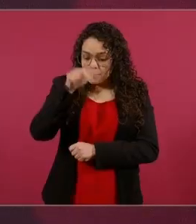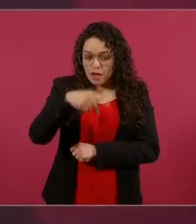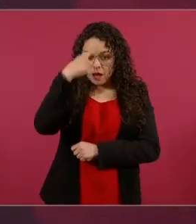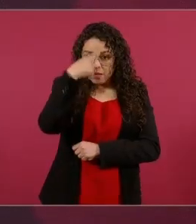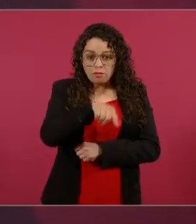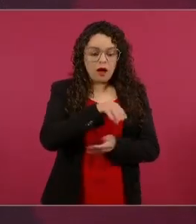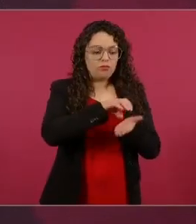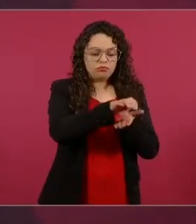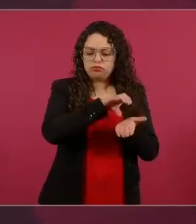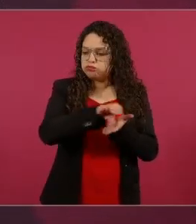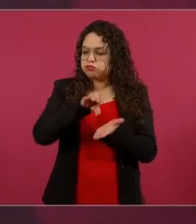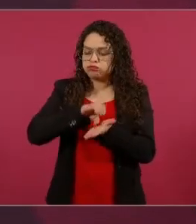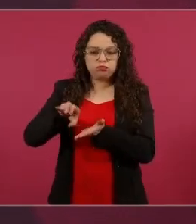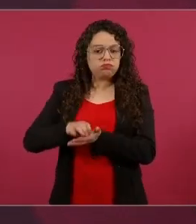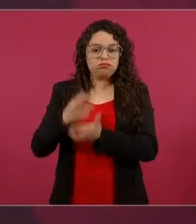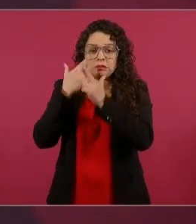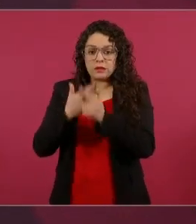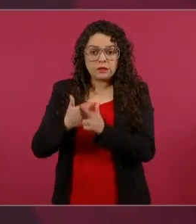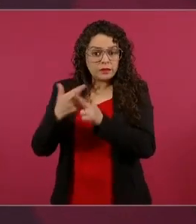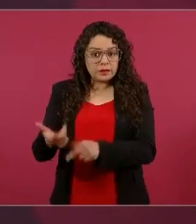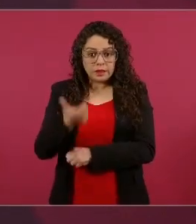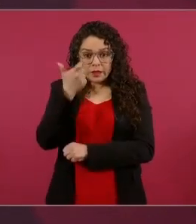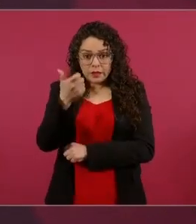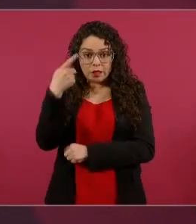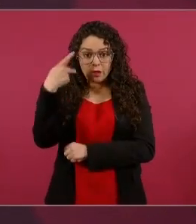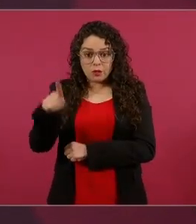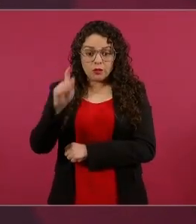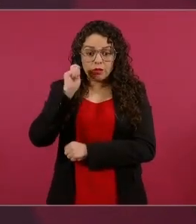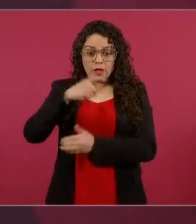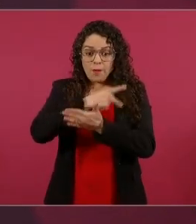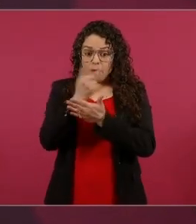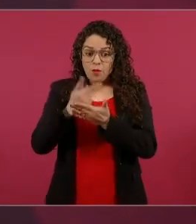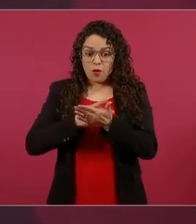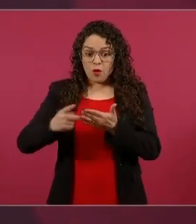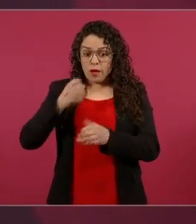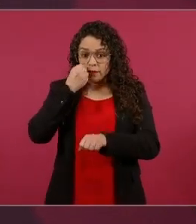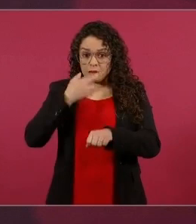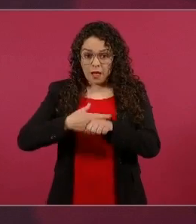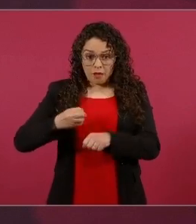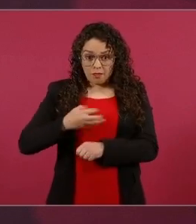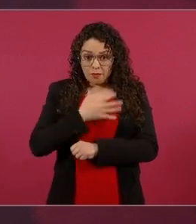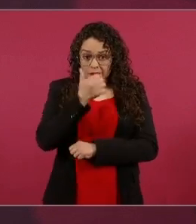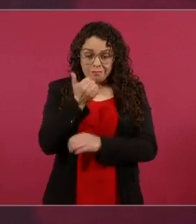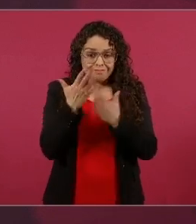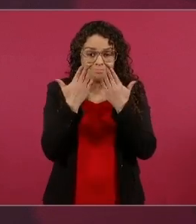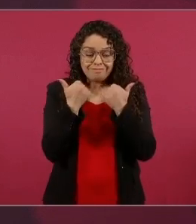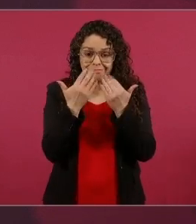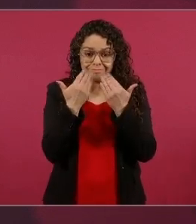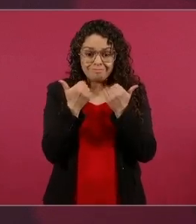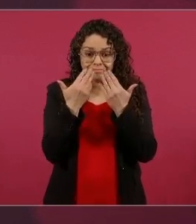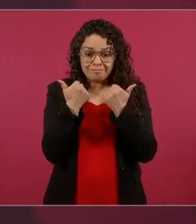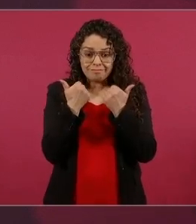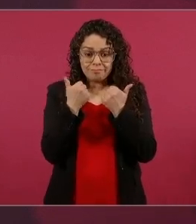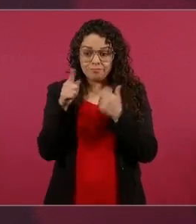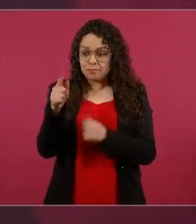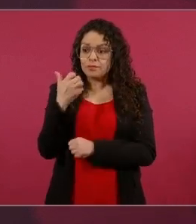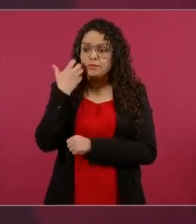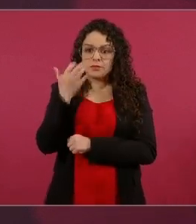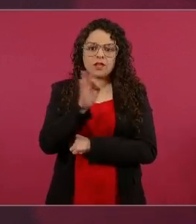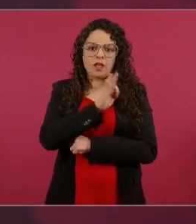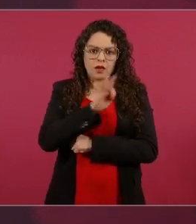tenemos subejercicio en los programas de la secretaria de bienestar Así que si quiere podemos hacerle una nota a la Cuenta